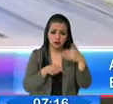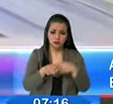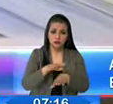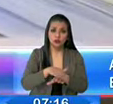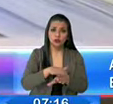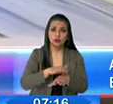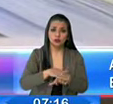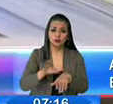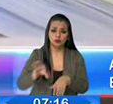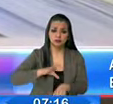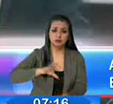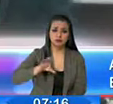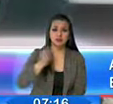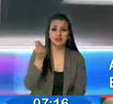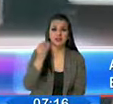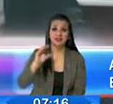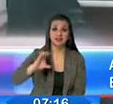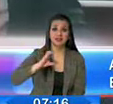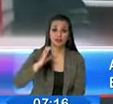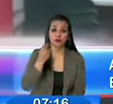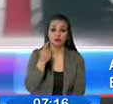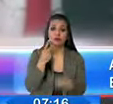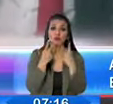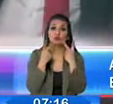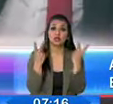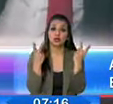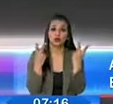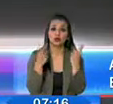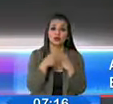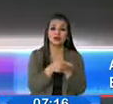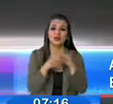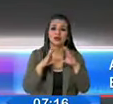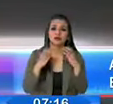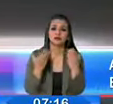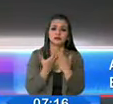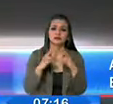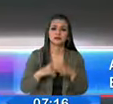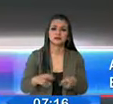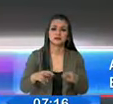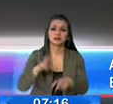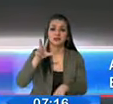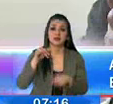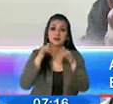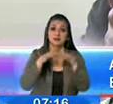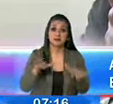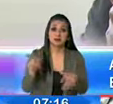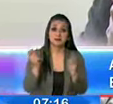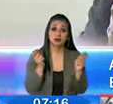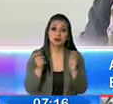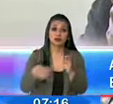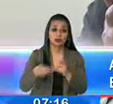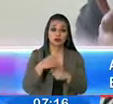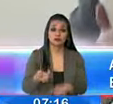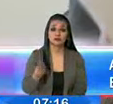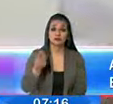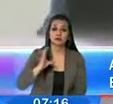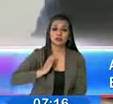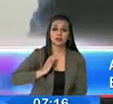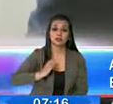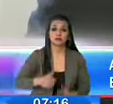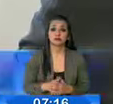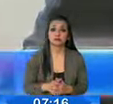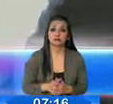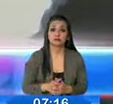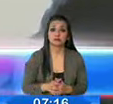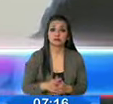responsabiliza de haber cobrado recursos públicos cuando estuvieron al frente de la Comisión de Investigación del 30S. Esto no va a quedar